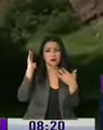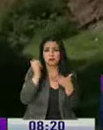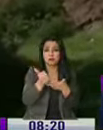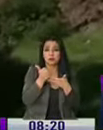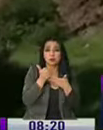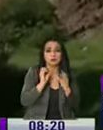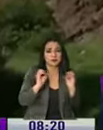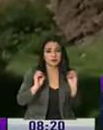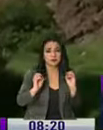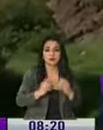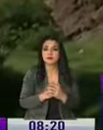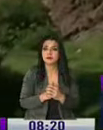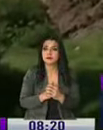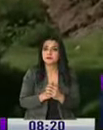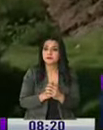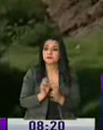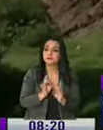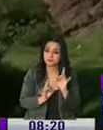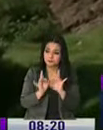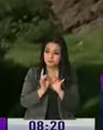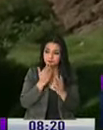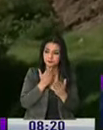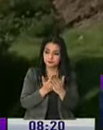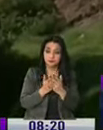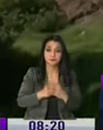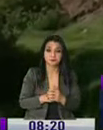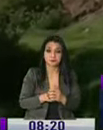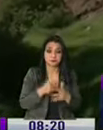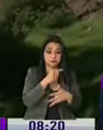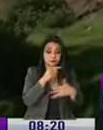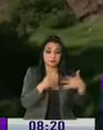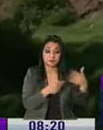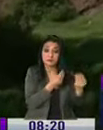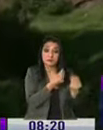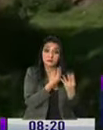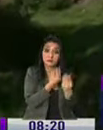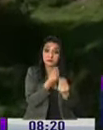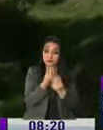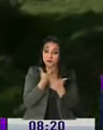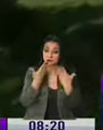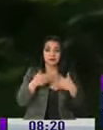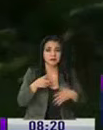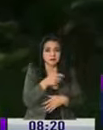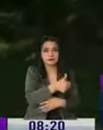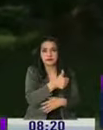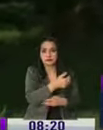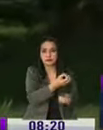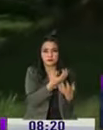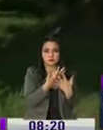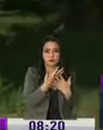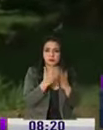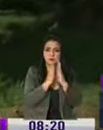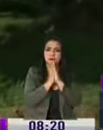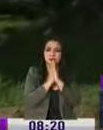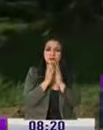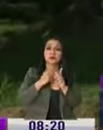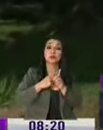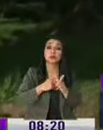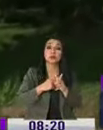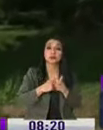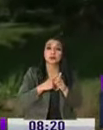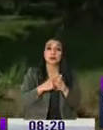viviendo. Perfecto, muchísimas gracias vecina, como lo hemos podido constatar entonces, esta solicitud es urgente para